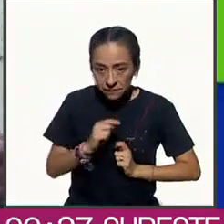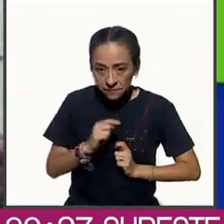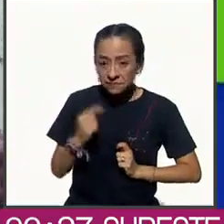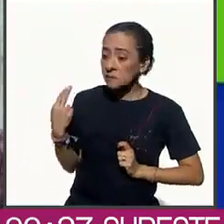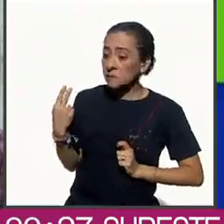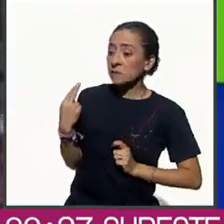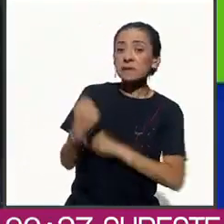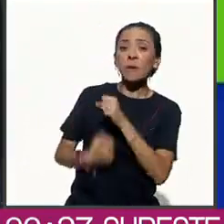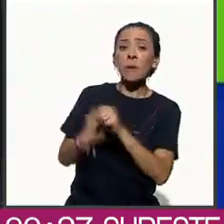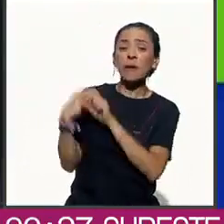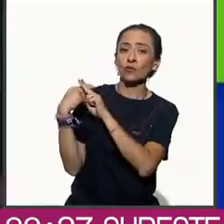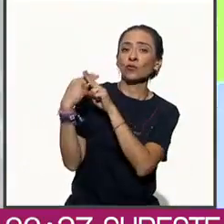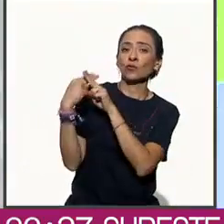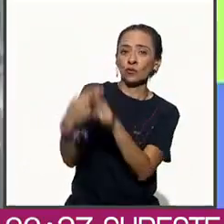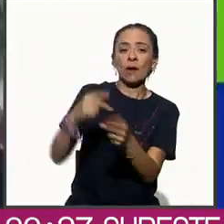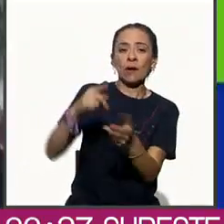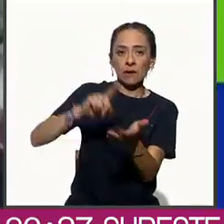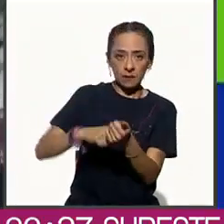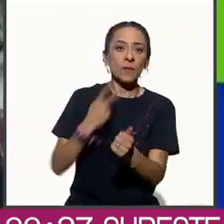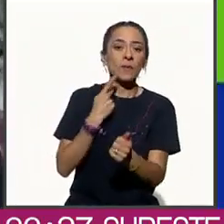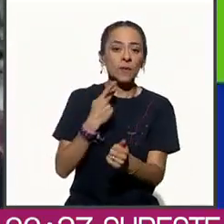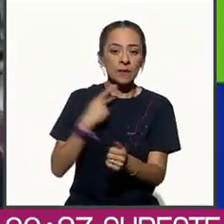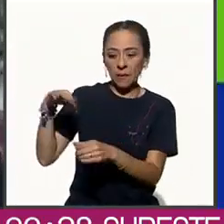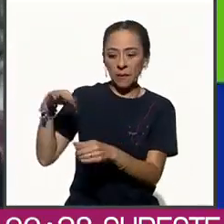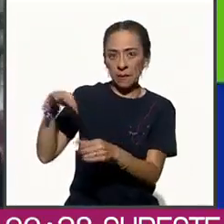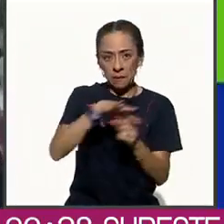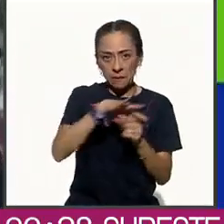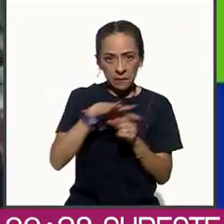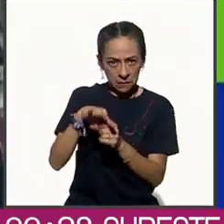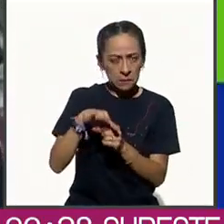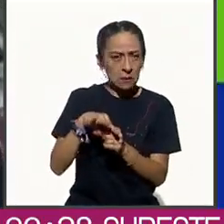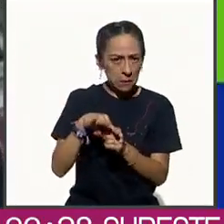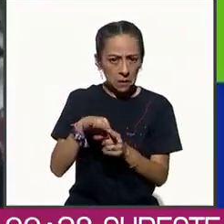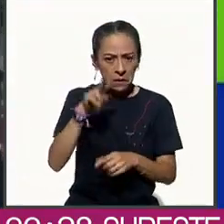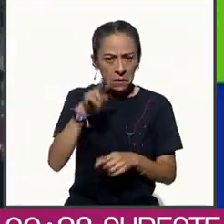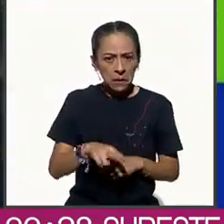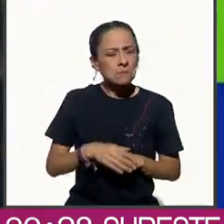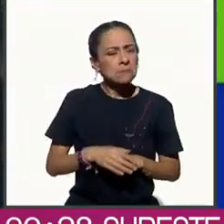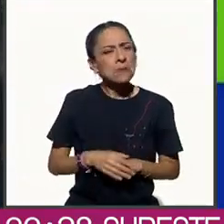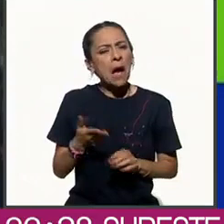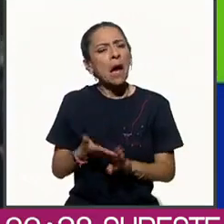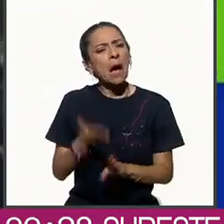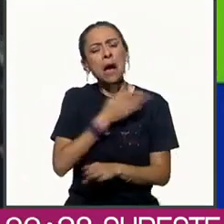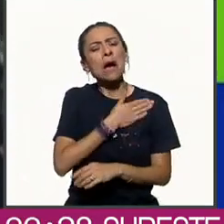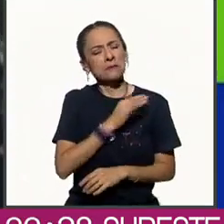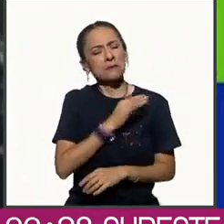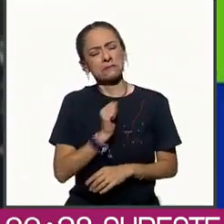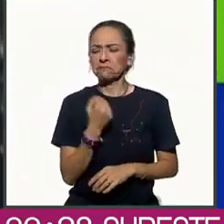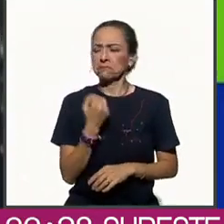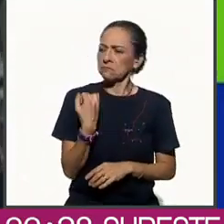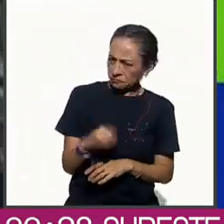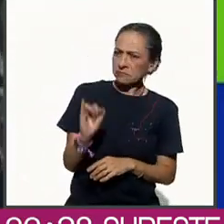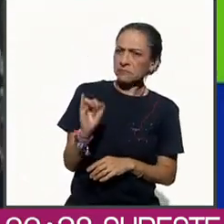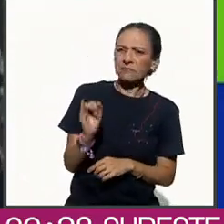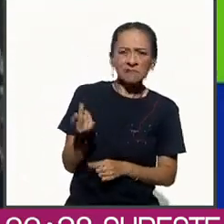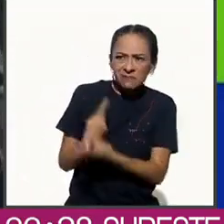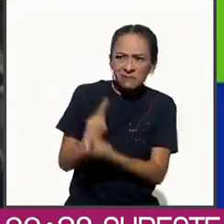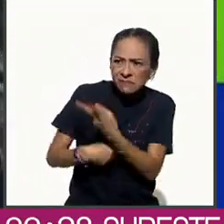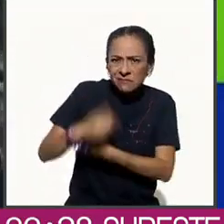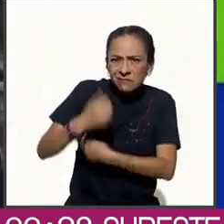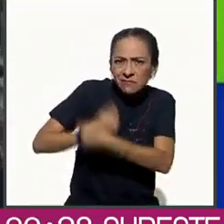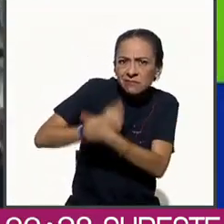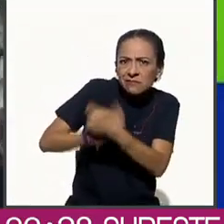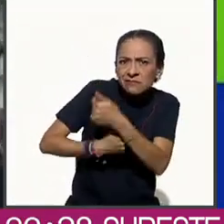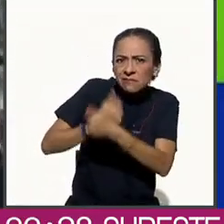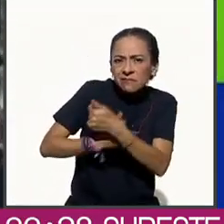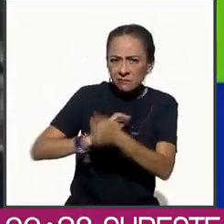en la materia político-electoral. Decía, nadie se cuestionaba que nunca había concursado ninguna persona trans.